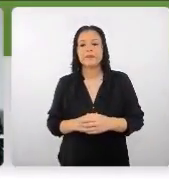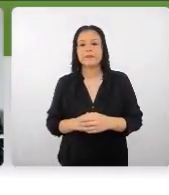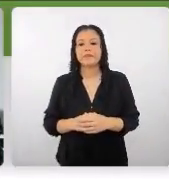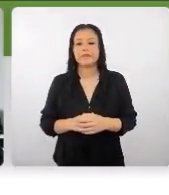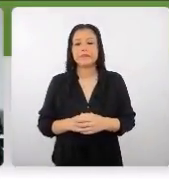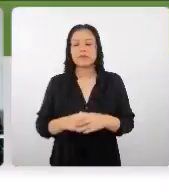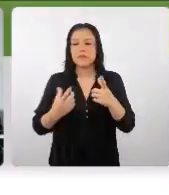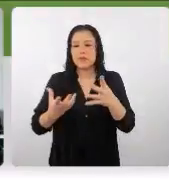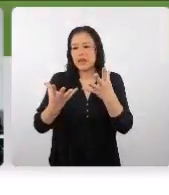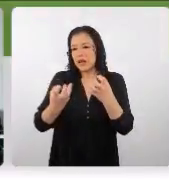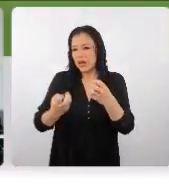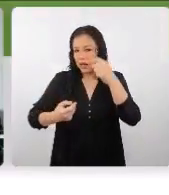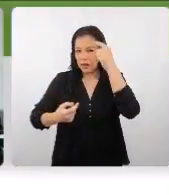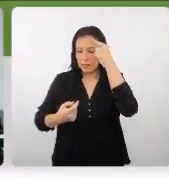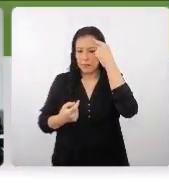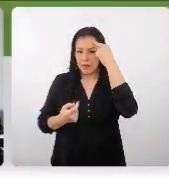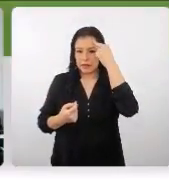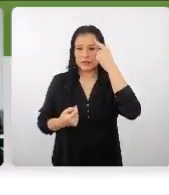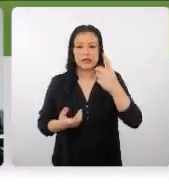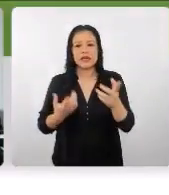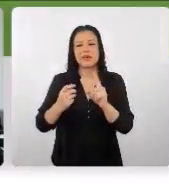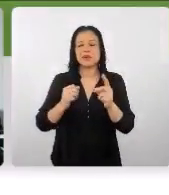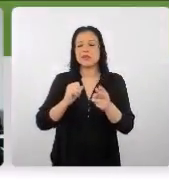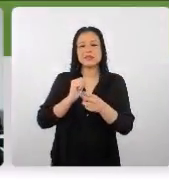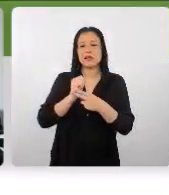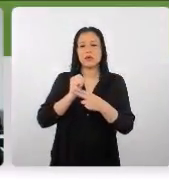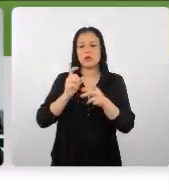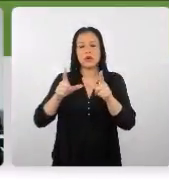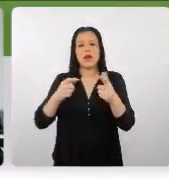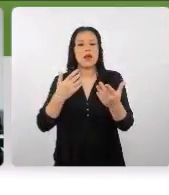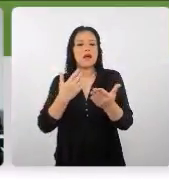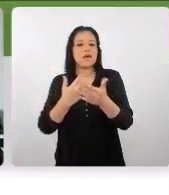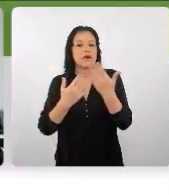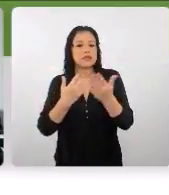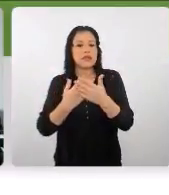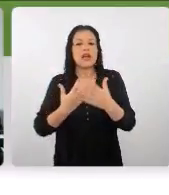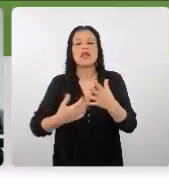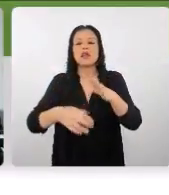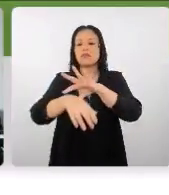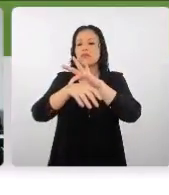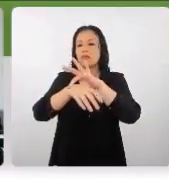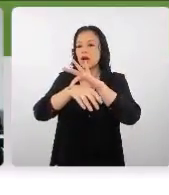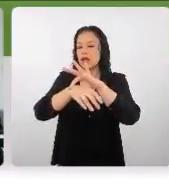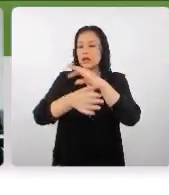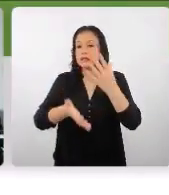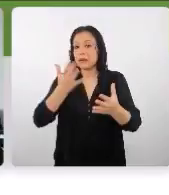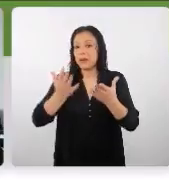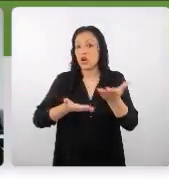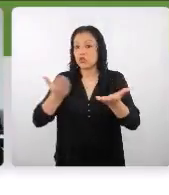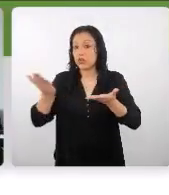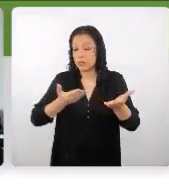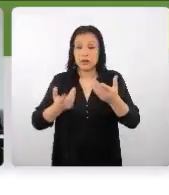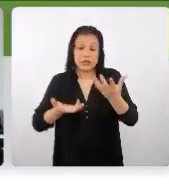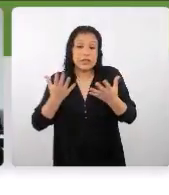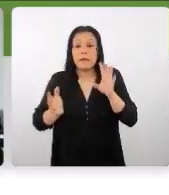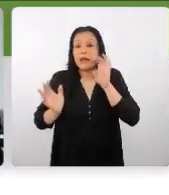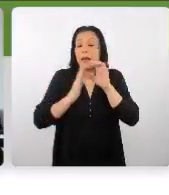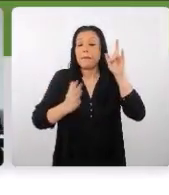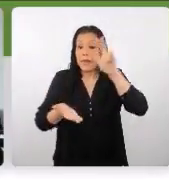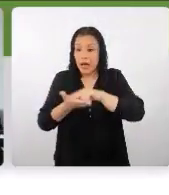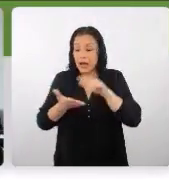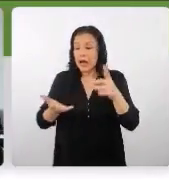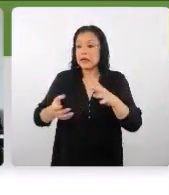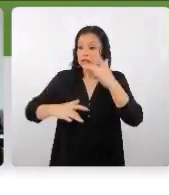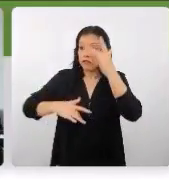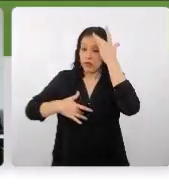una percepción de inseguridad en cuanto a las facilidades u opciones médicas que pudieran necesitar y contar acá en